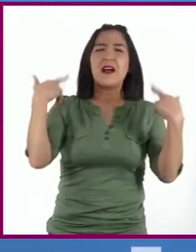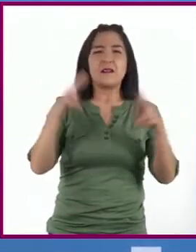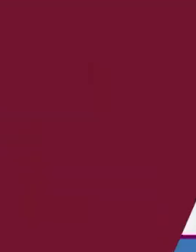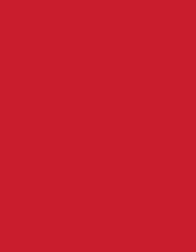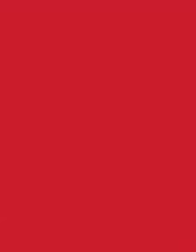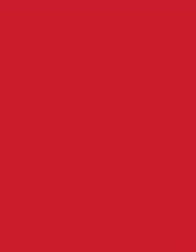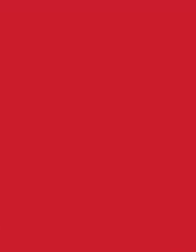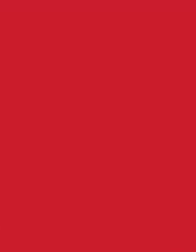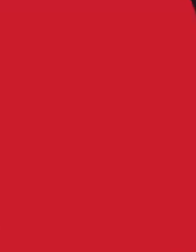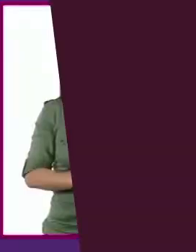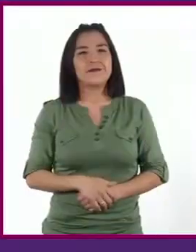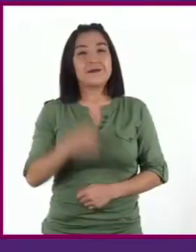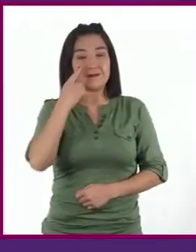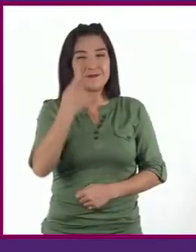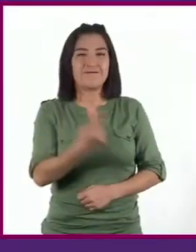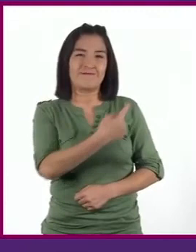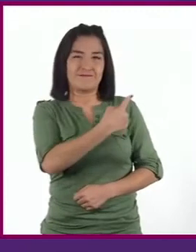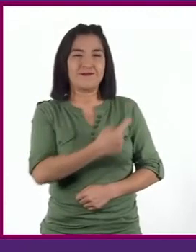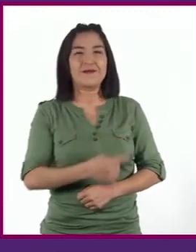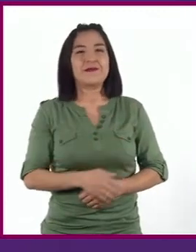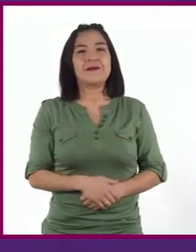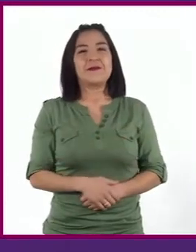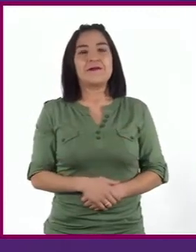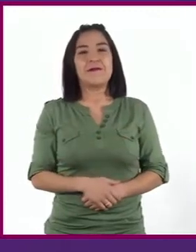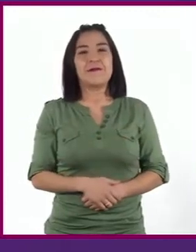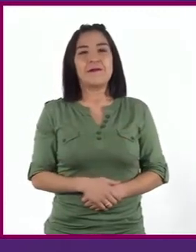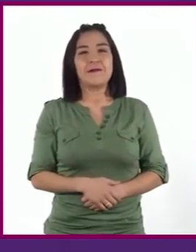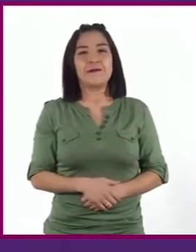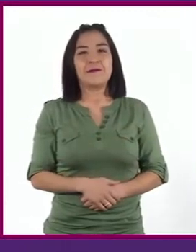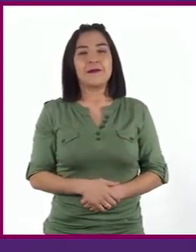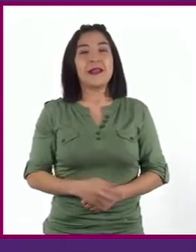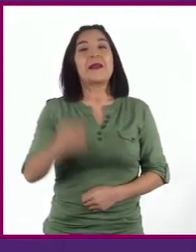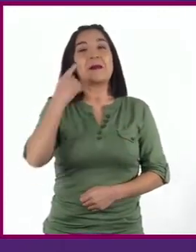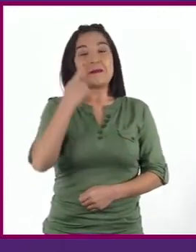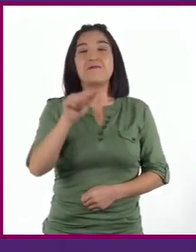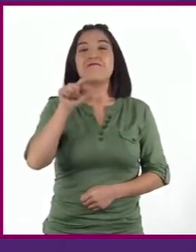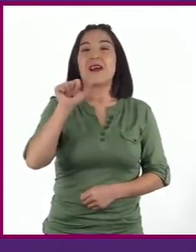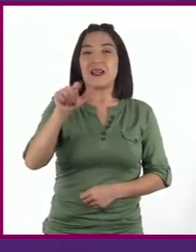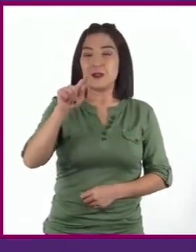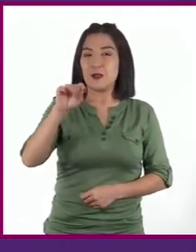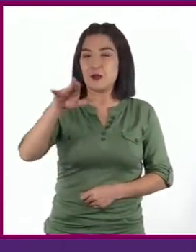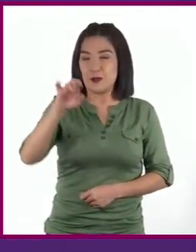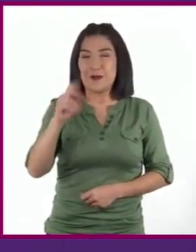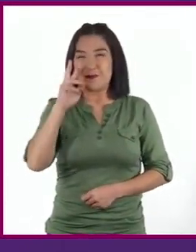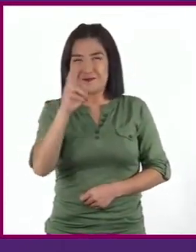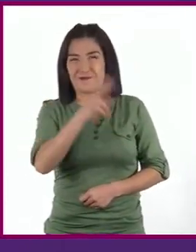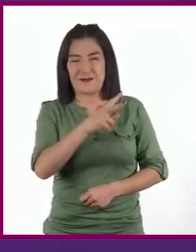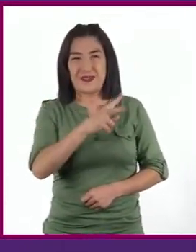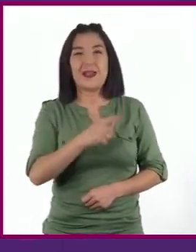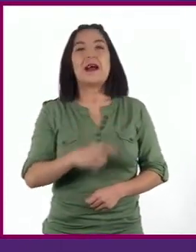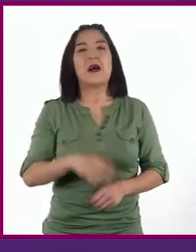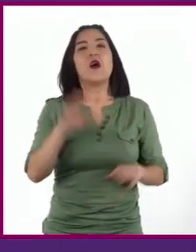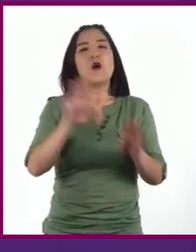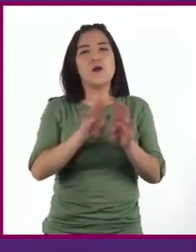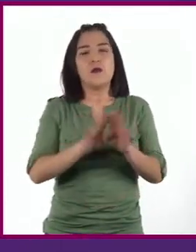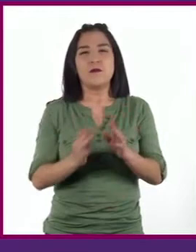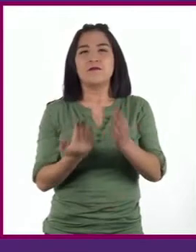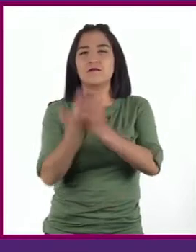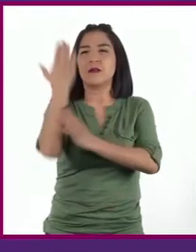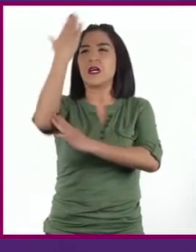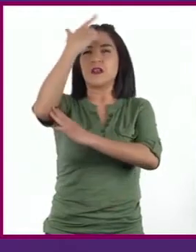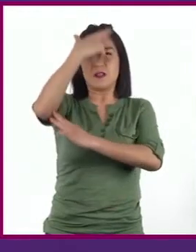este fenómeno? Mira, Antonio, como puedes observar, el día y la noche se da por un fenómeno